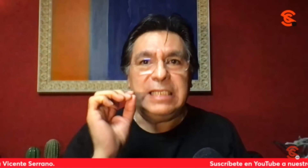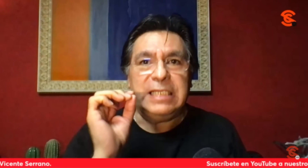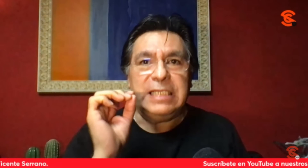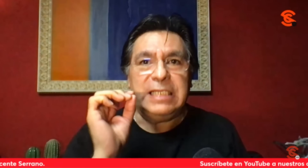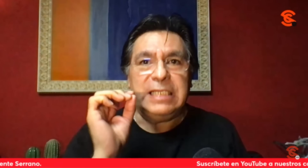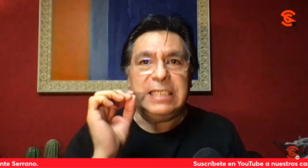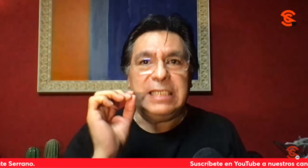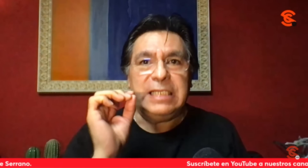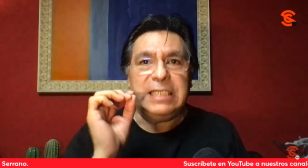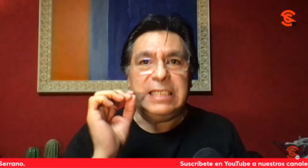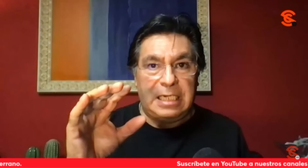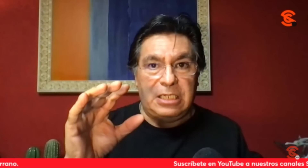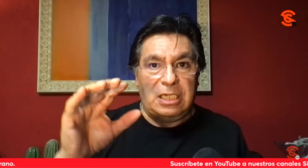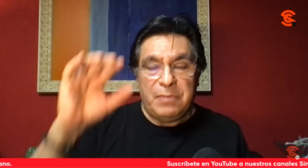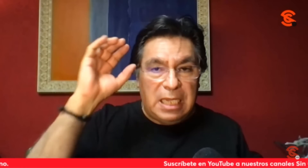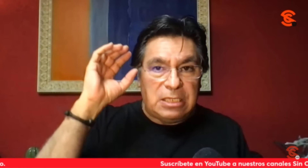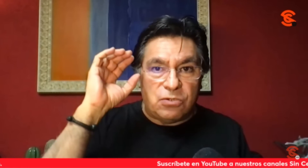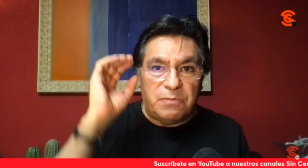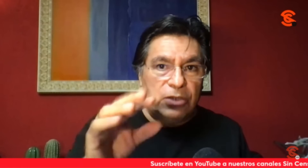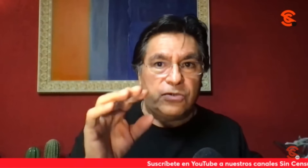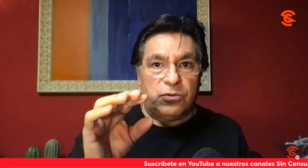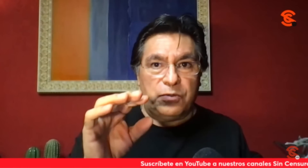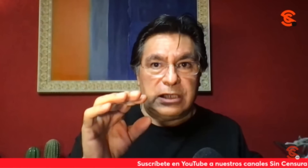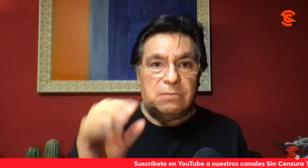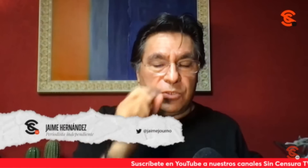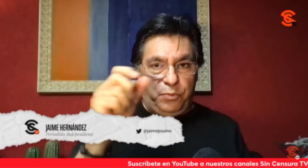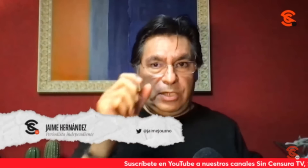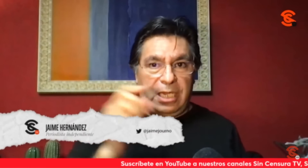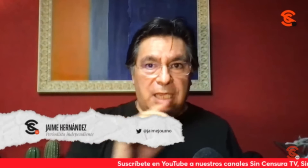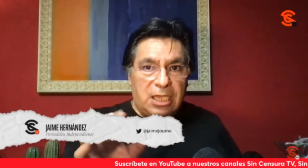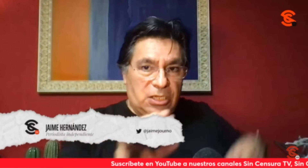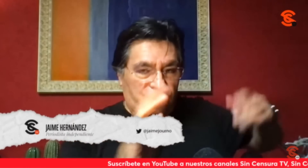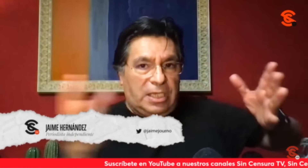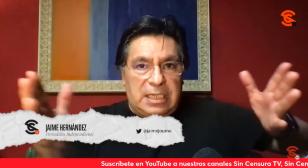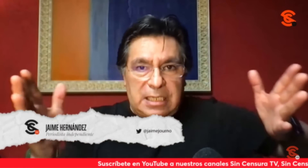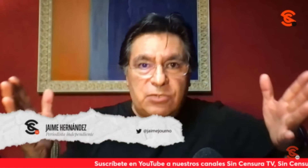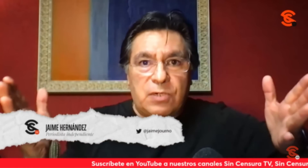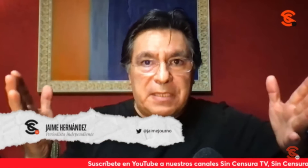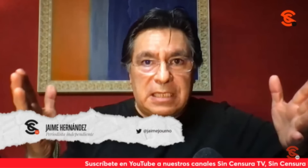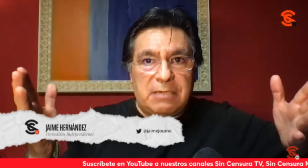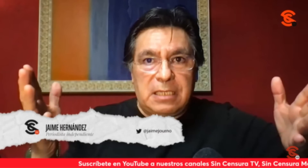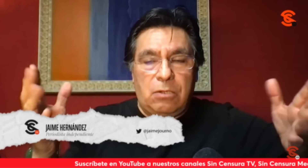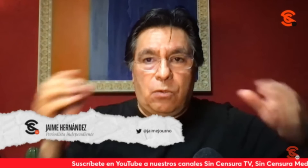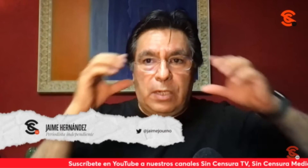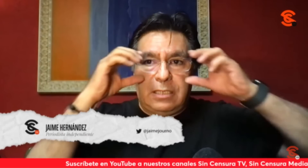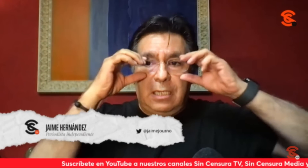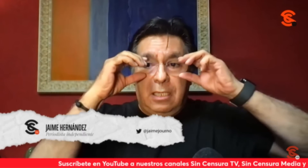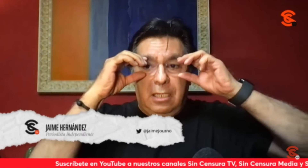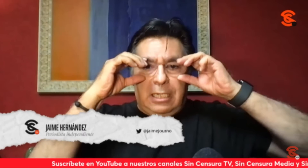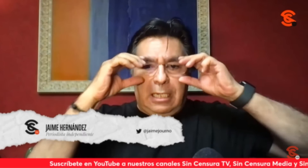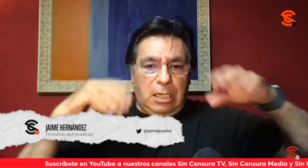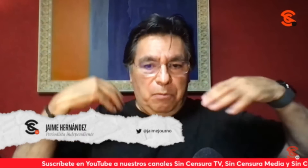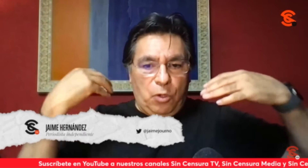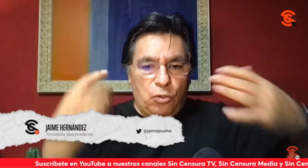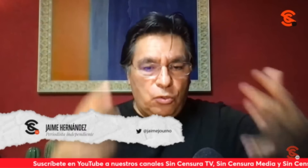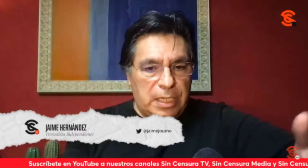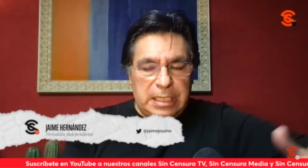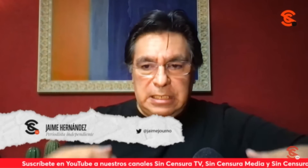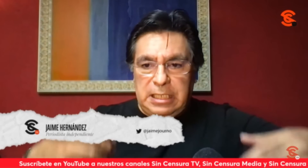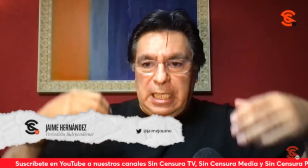fallando entre los medios de la derecha, entre los medios corporativos, porque ustedes ya seguramente se habrán dado cuenta